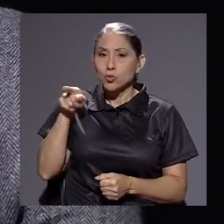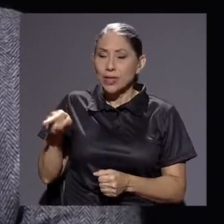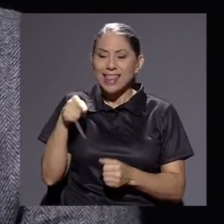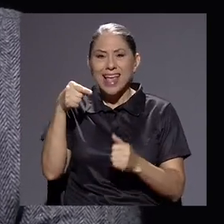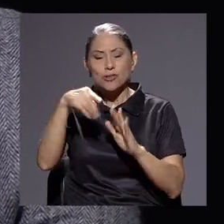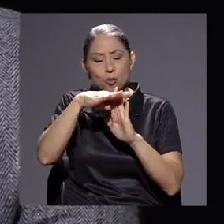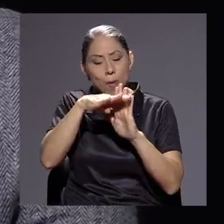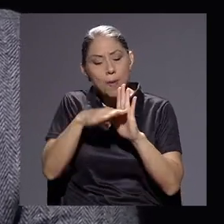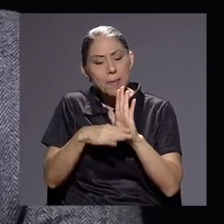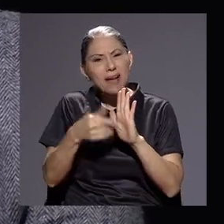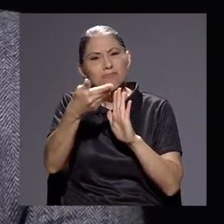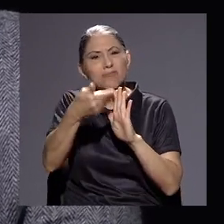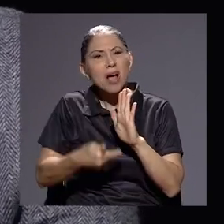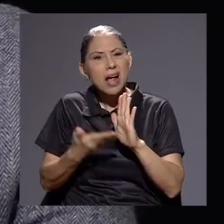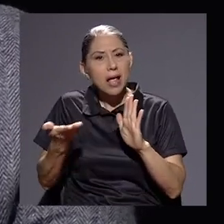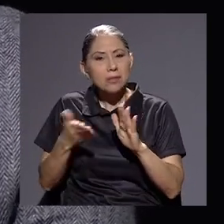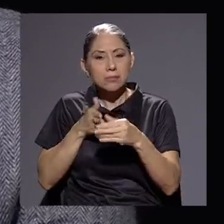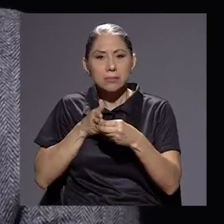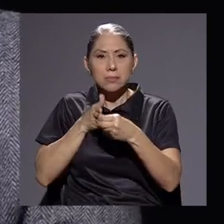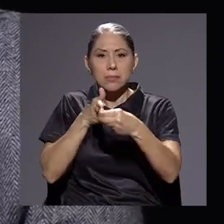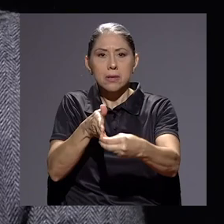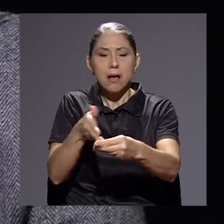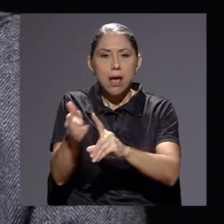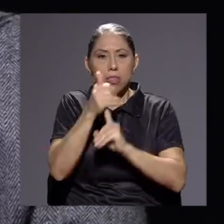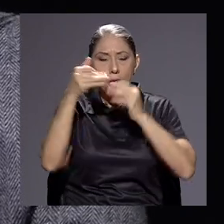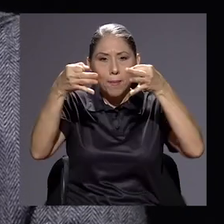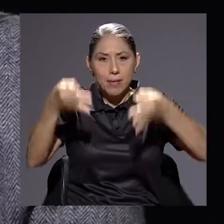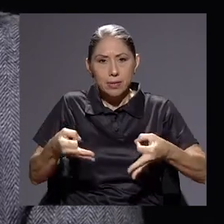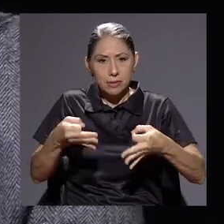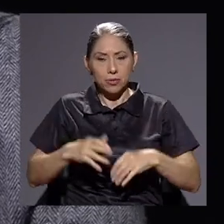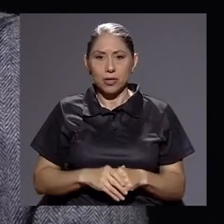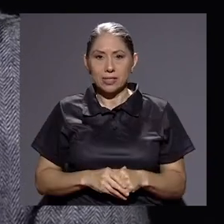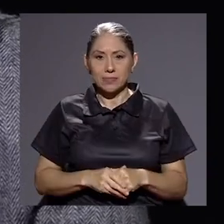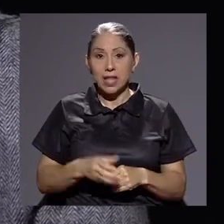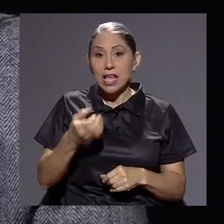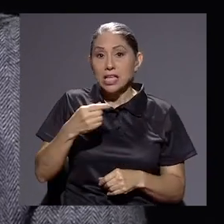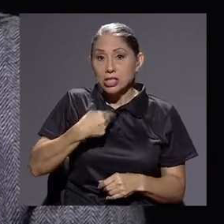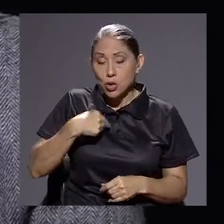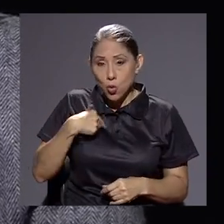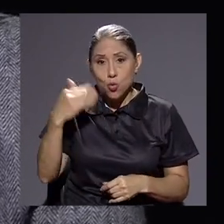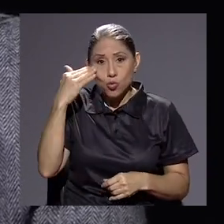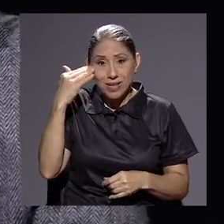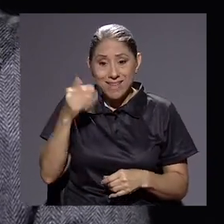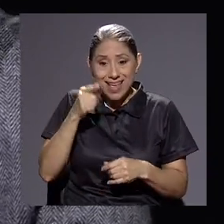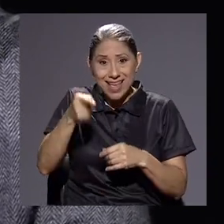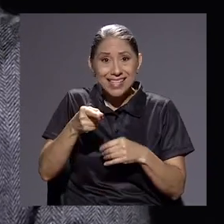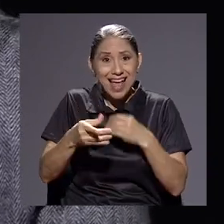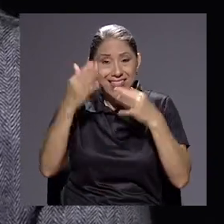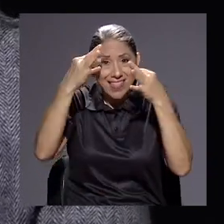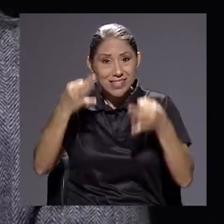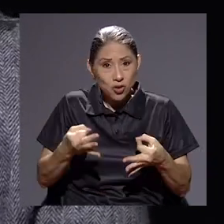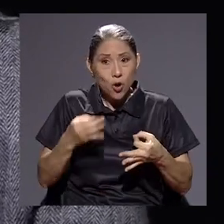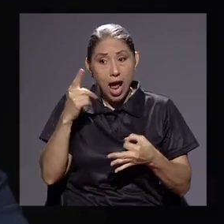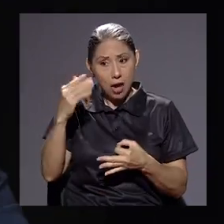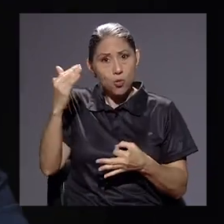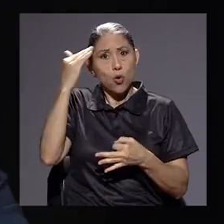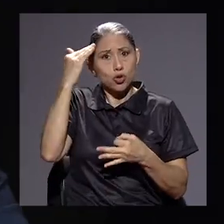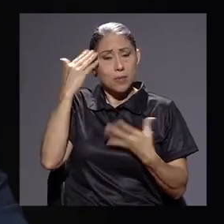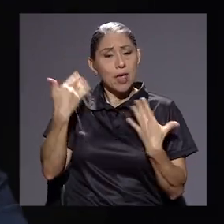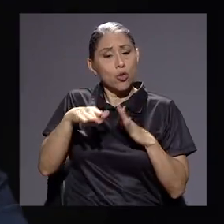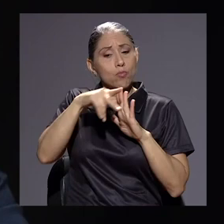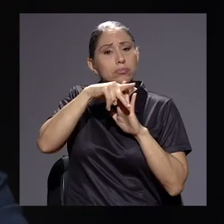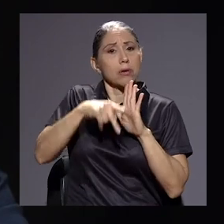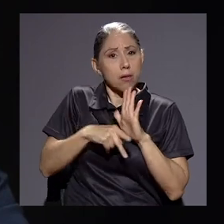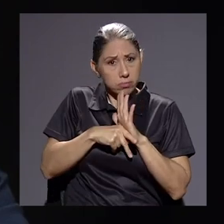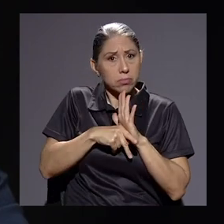guía para la toma de decisiones, sobre todo si uno hace esa división de que hay un conocimiento epistemológico, que es el que tienen los médicos. Ellos ya